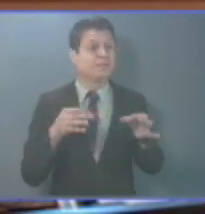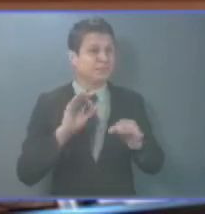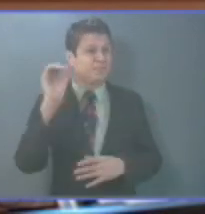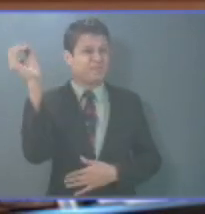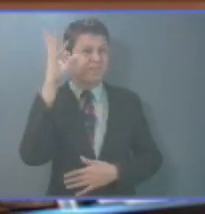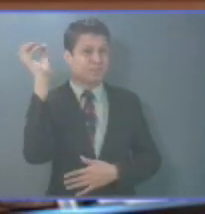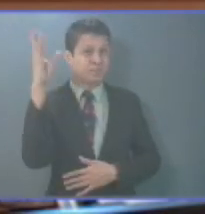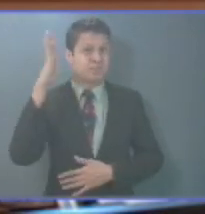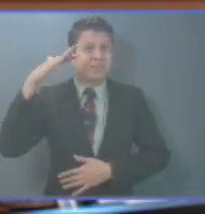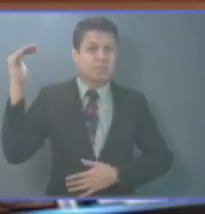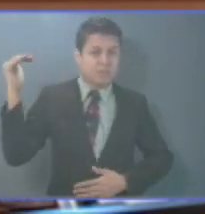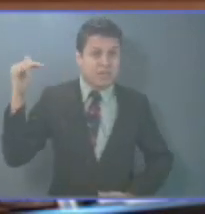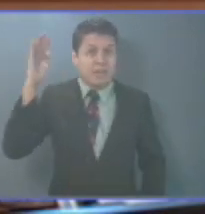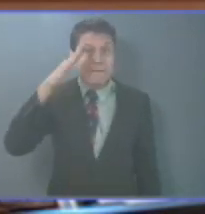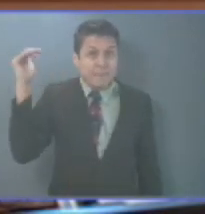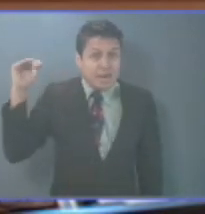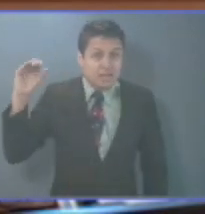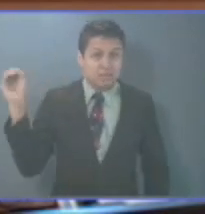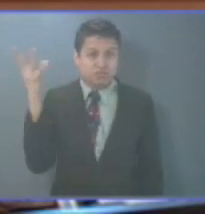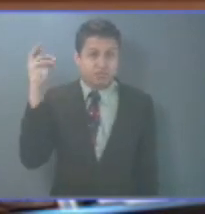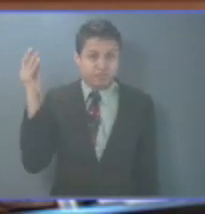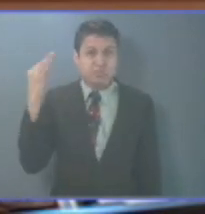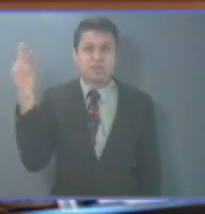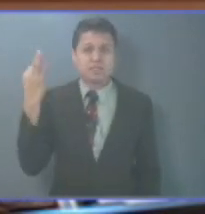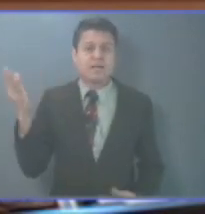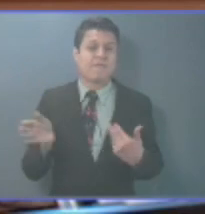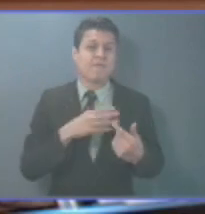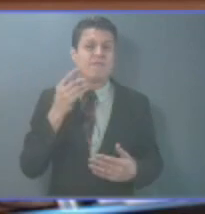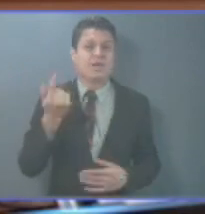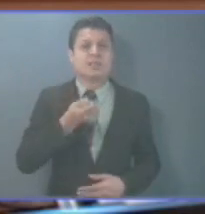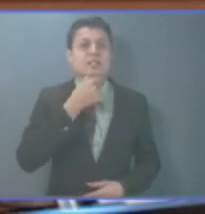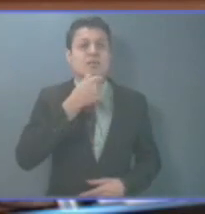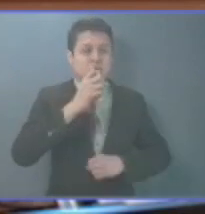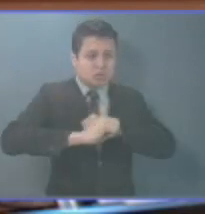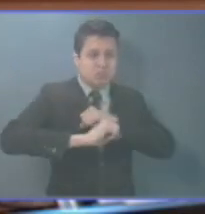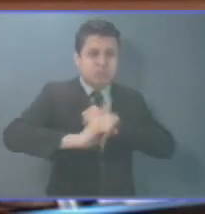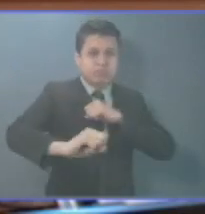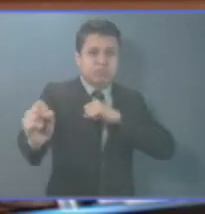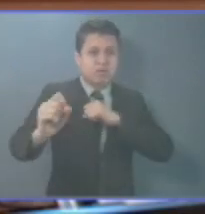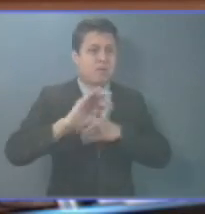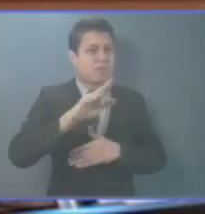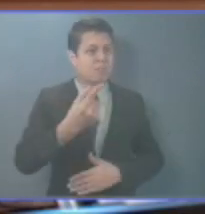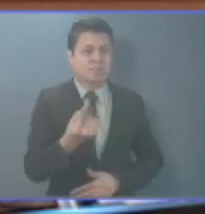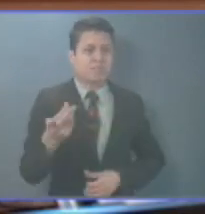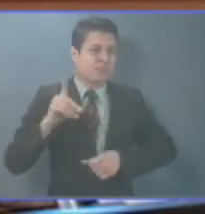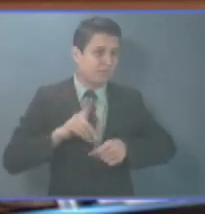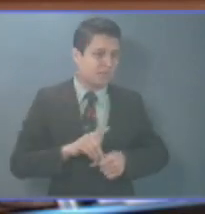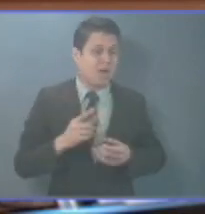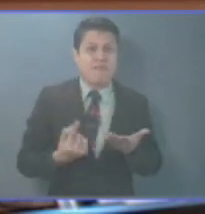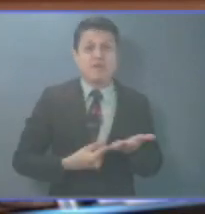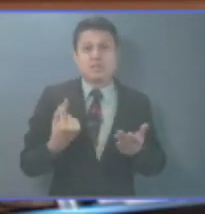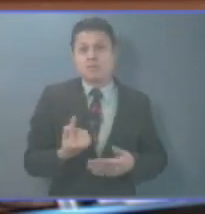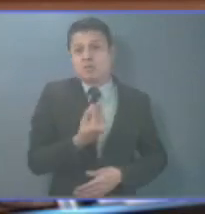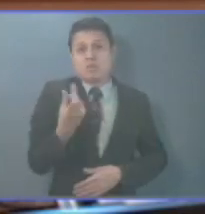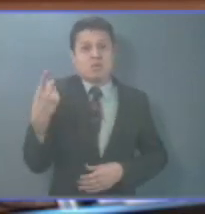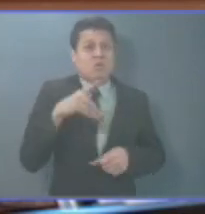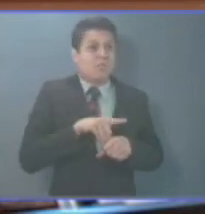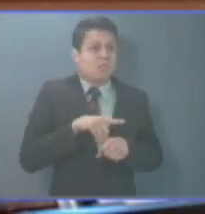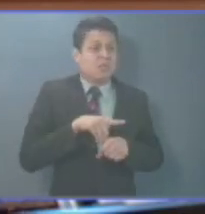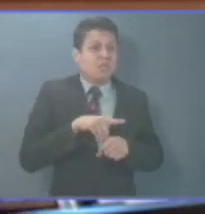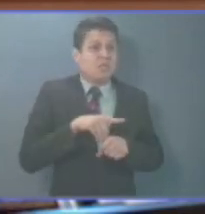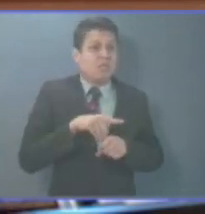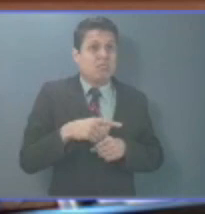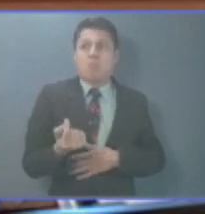y emergencia nacional de cualquier índole y a los mensajes de interés nacional que se transmitan en cadena nacional de radio